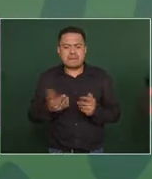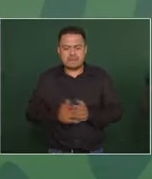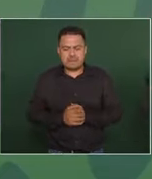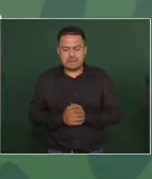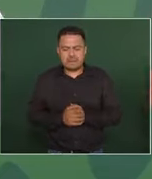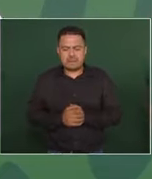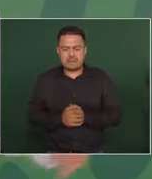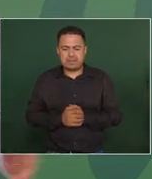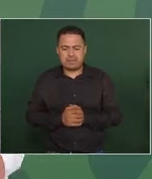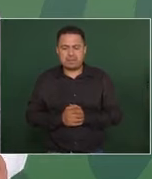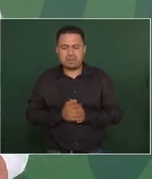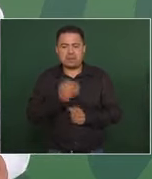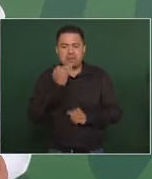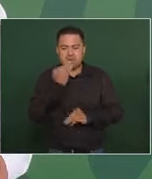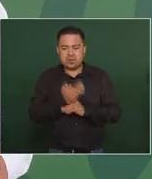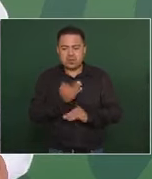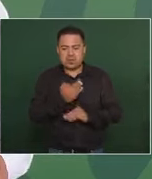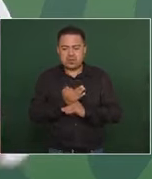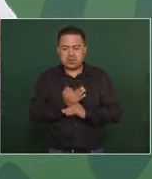ha